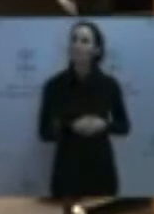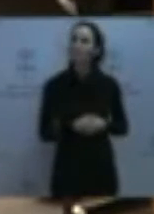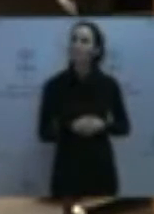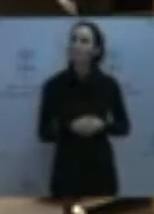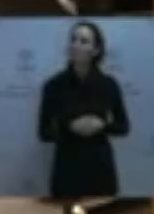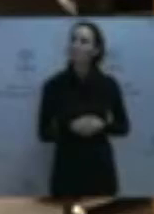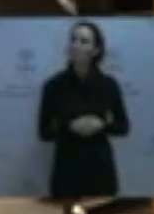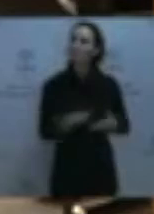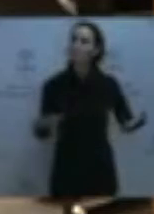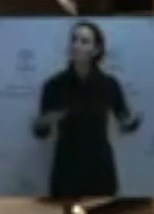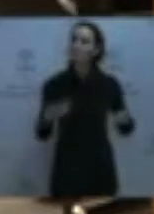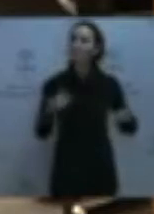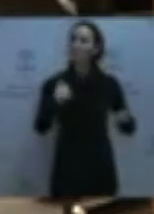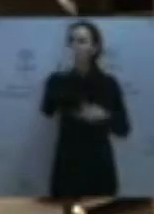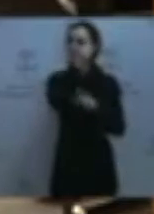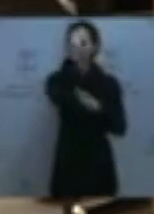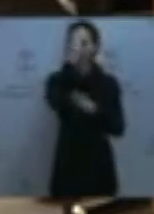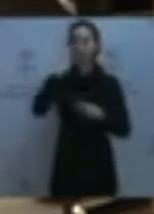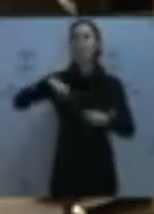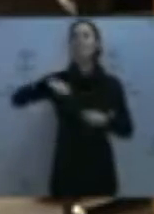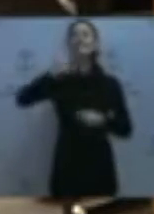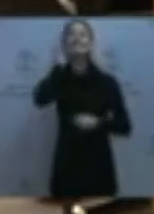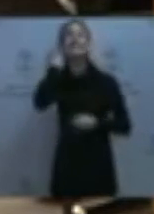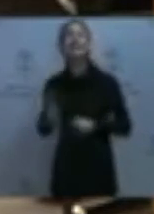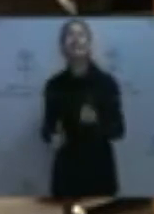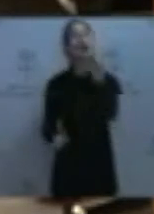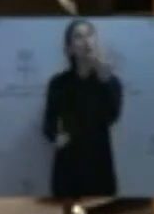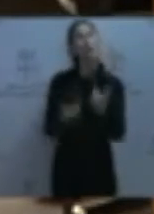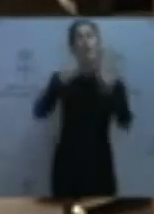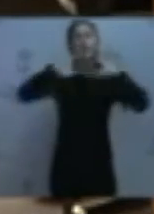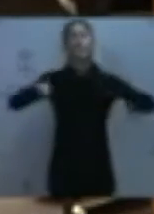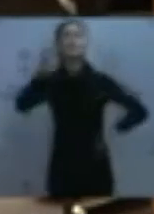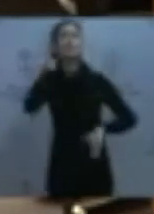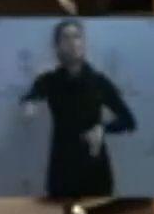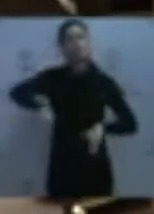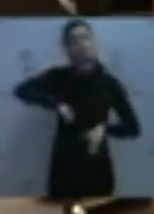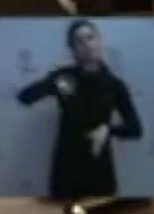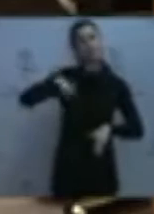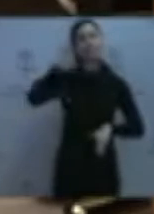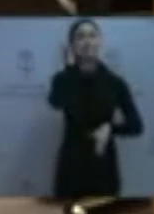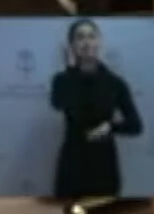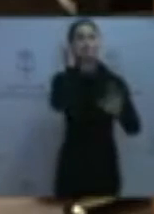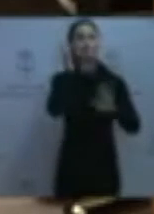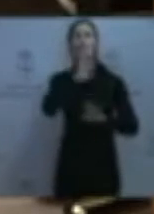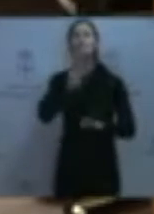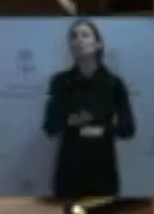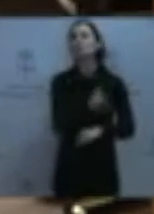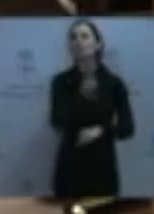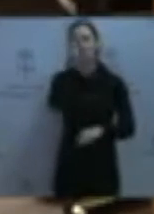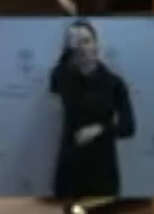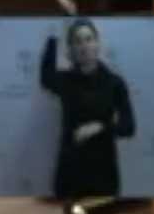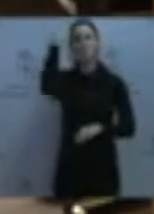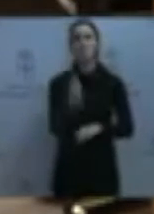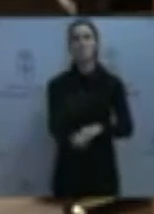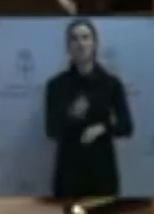Y me temo tampoco que escucharemos hablar de presidenta por un día, porque las mujeres, a pesar de que pueden llegar a ser presidentas, parece que no tienen el derecho siquiera a soñar durante un